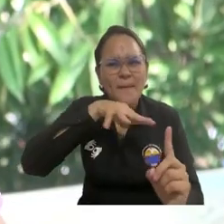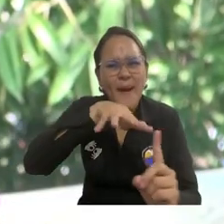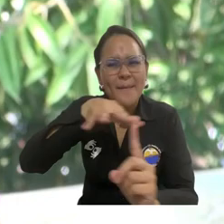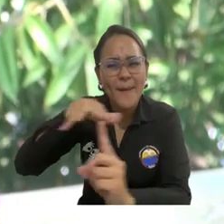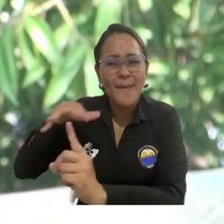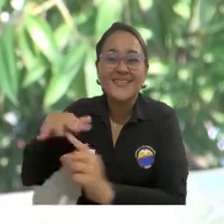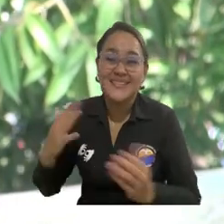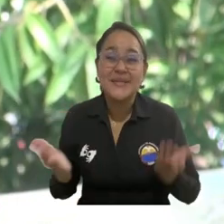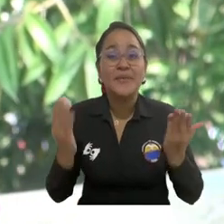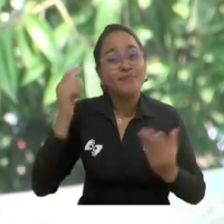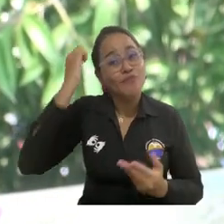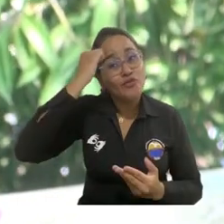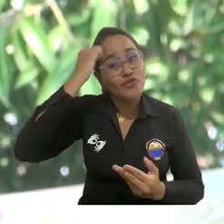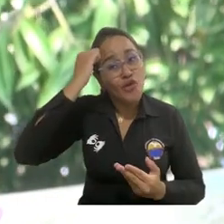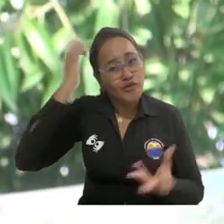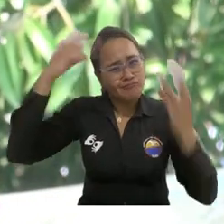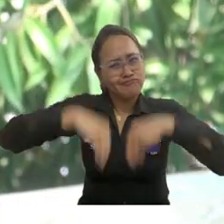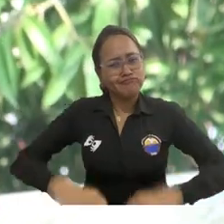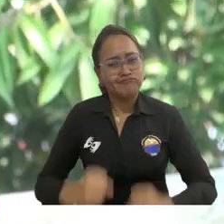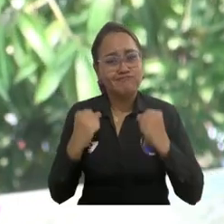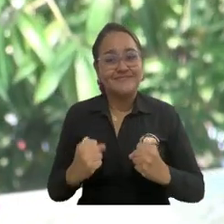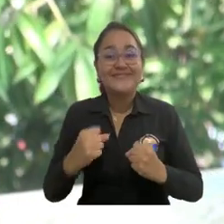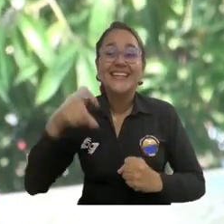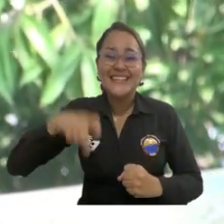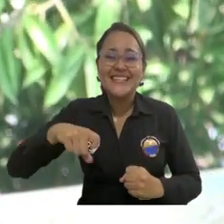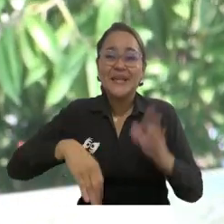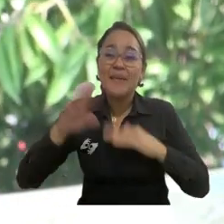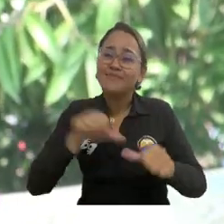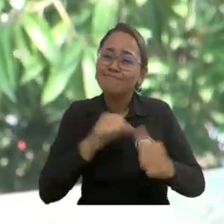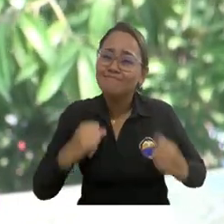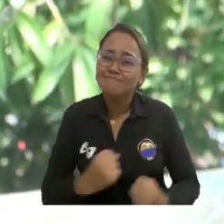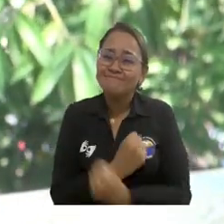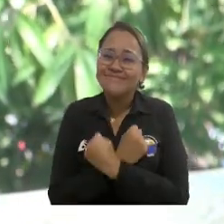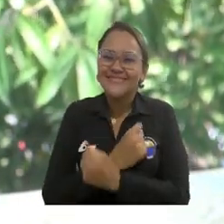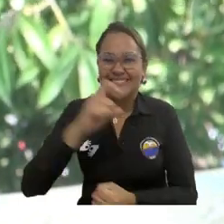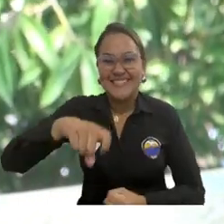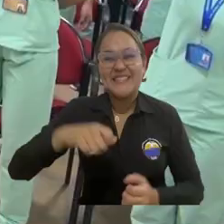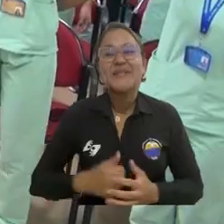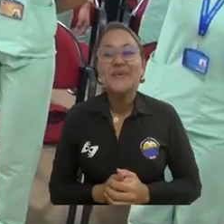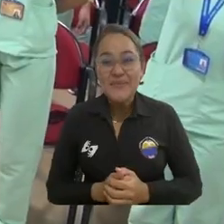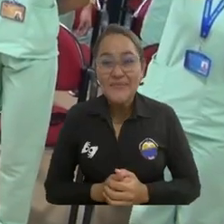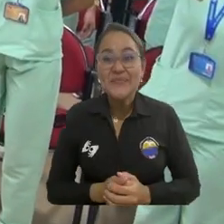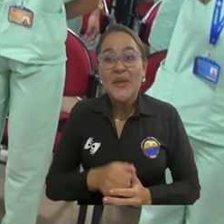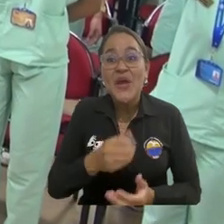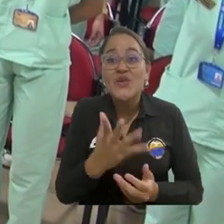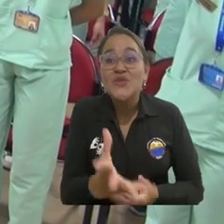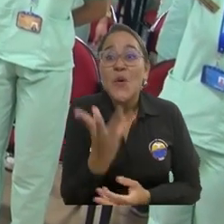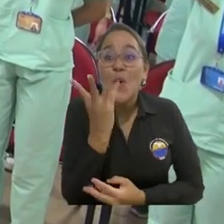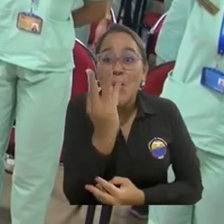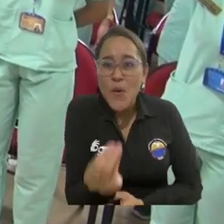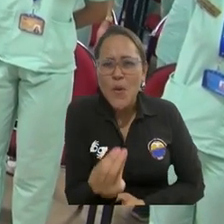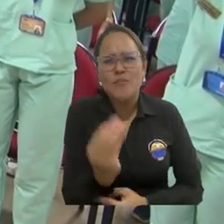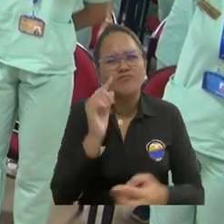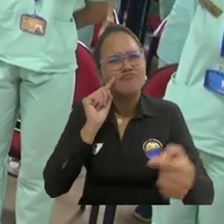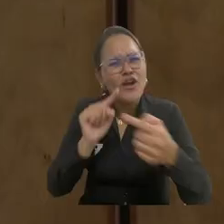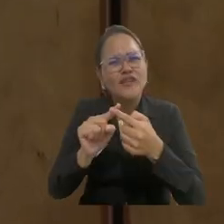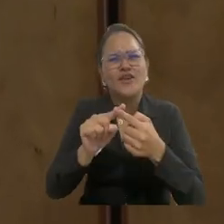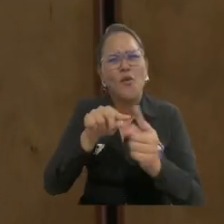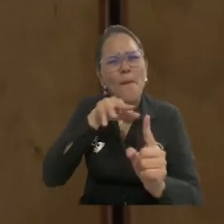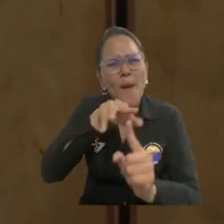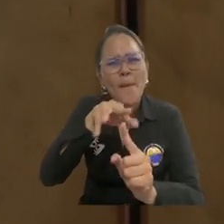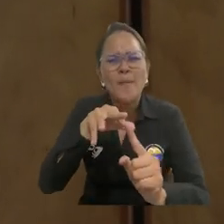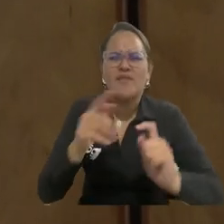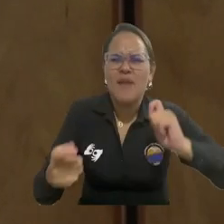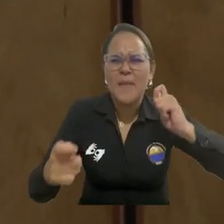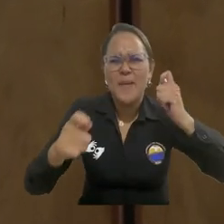los sitios rurales y los profesores vayan bien preparados y mucho más con amor. Esta cohorte de estudiantes atiende el llamado para